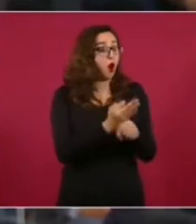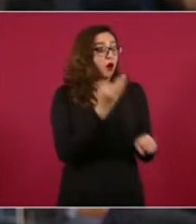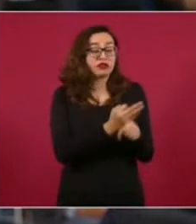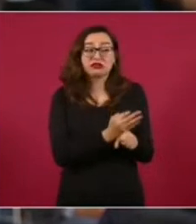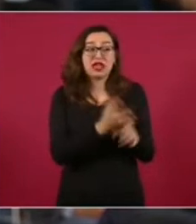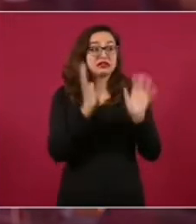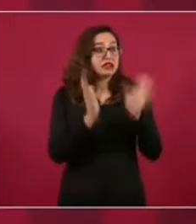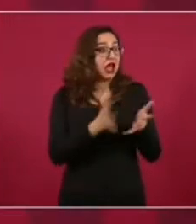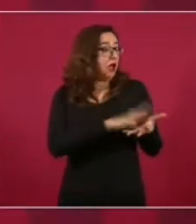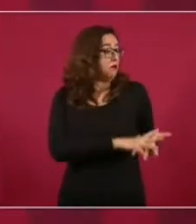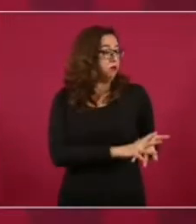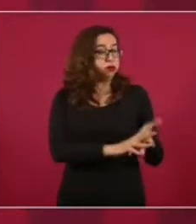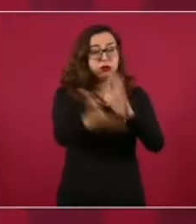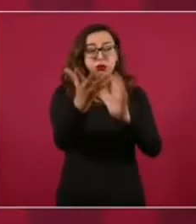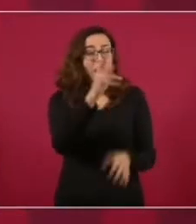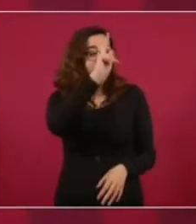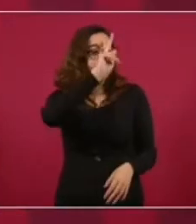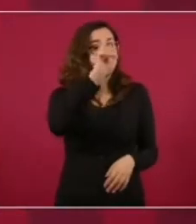quiere pasar la